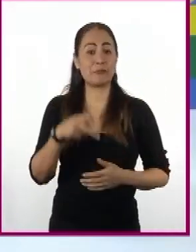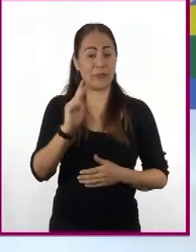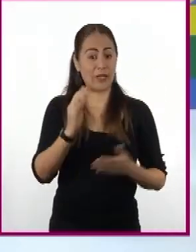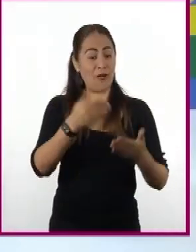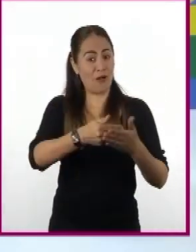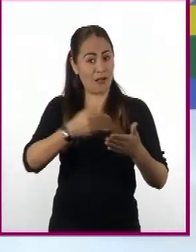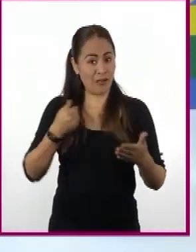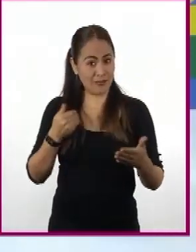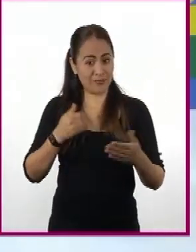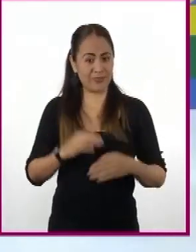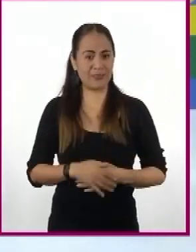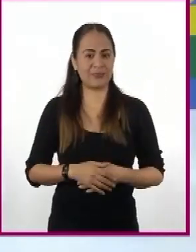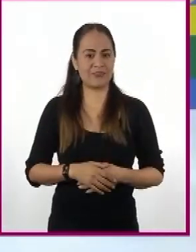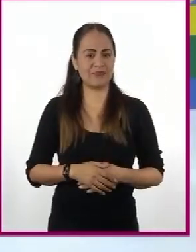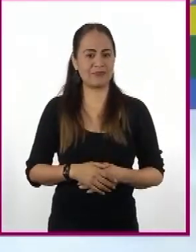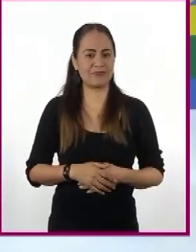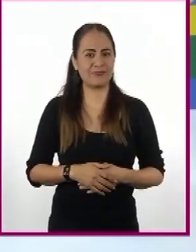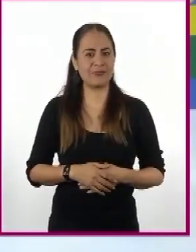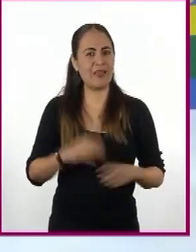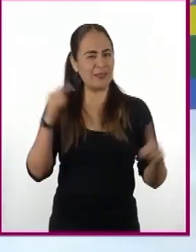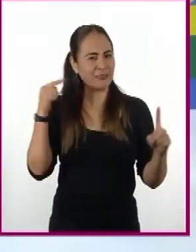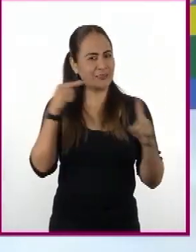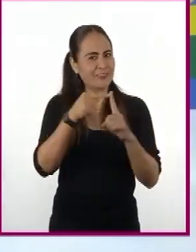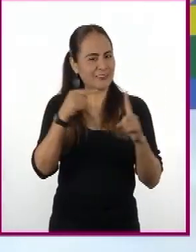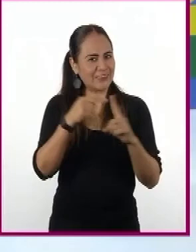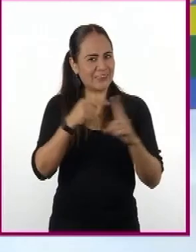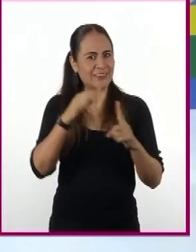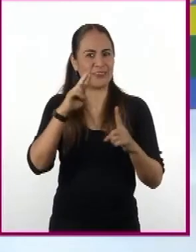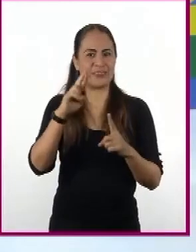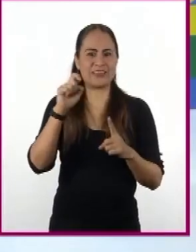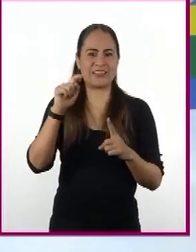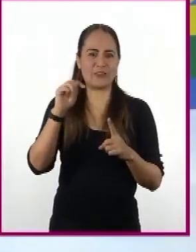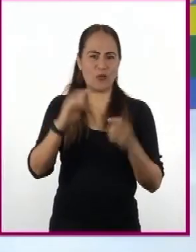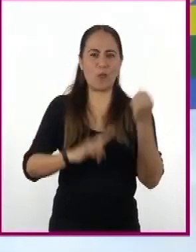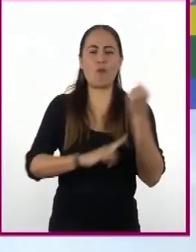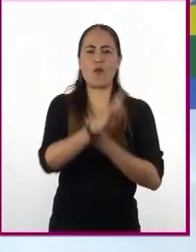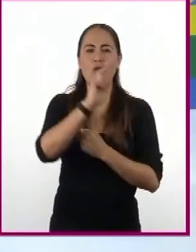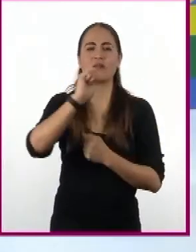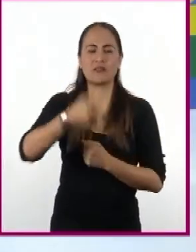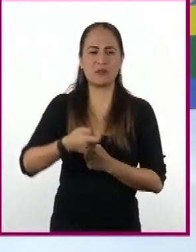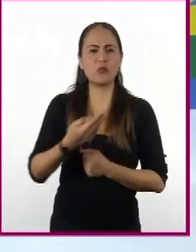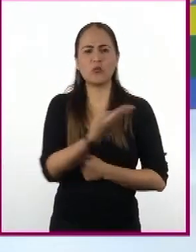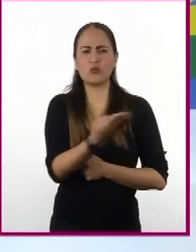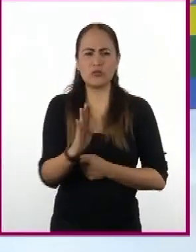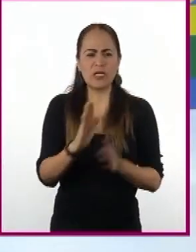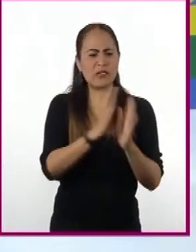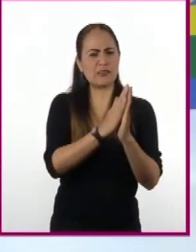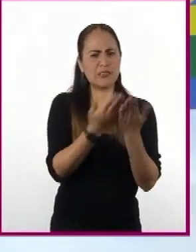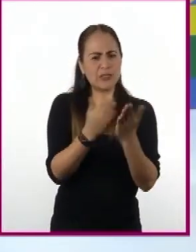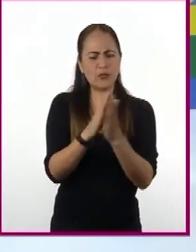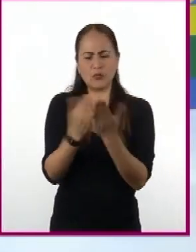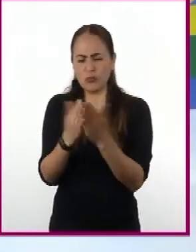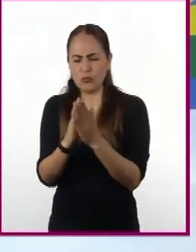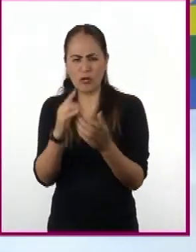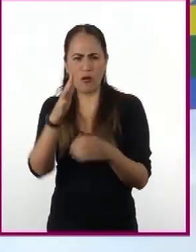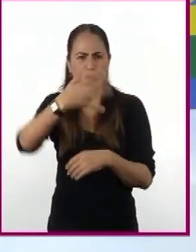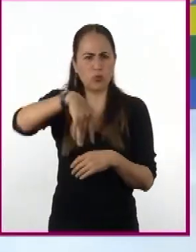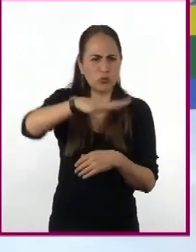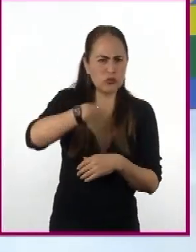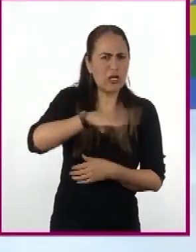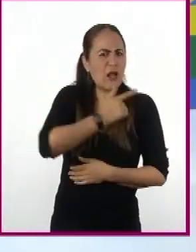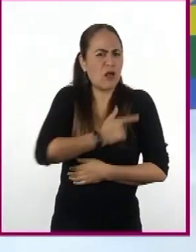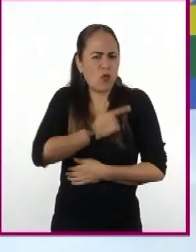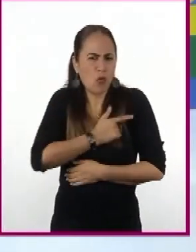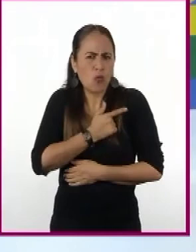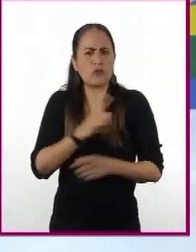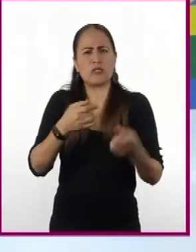antes de hacerlo, les tenemos un reto. Busquen textos que les gusten. Pueden ser